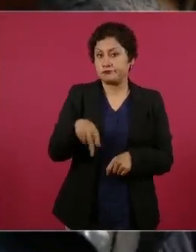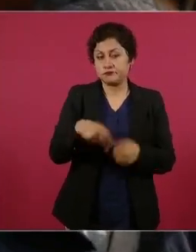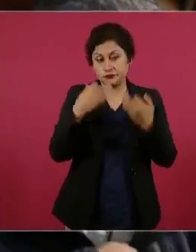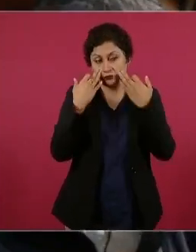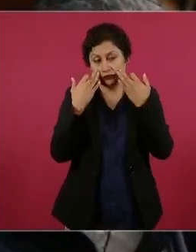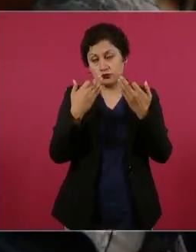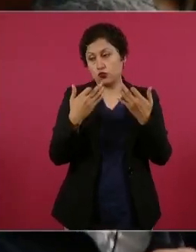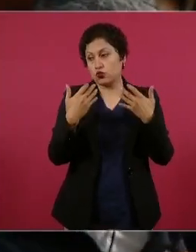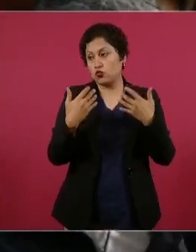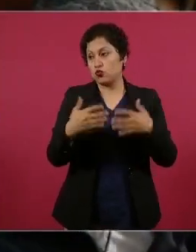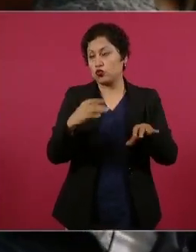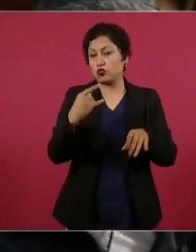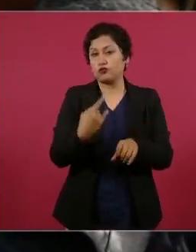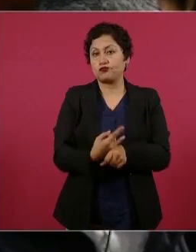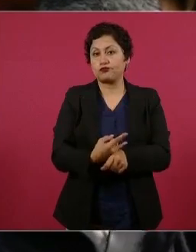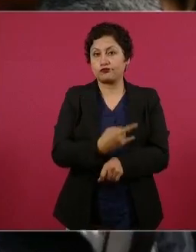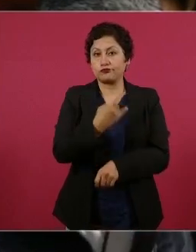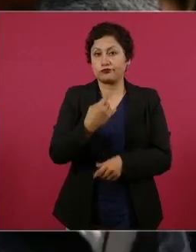desear.